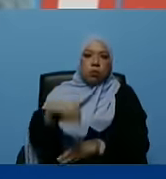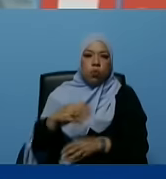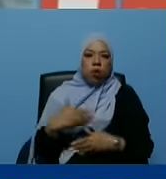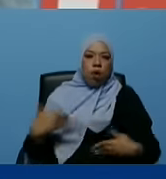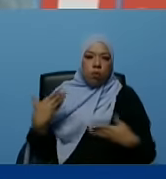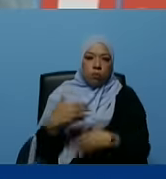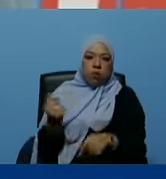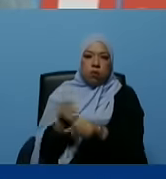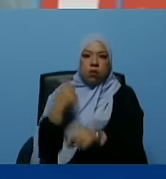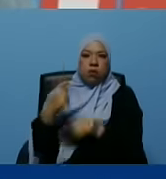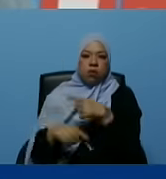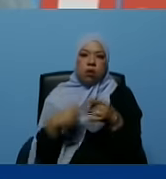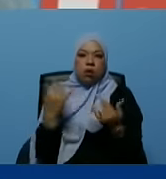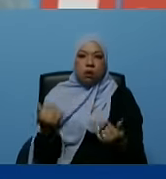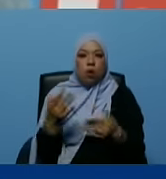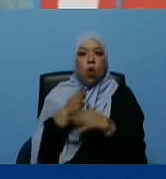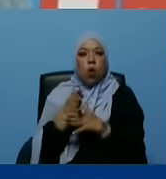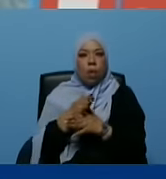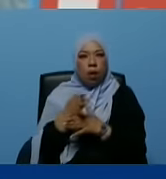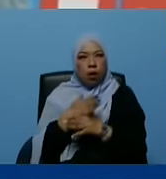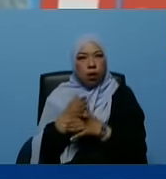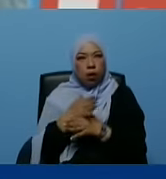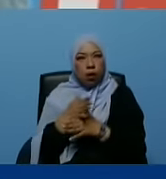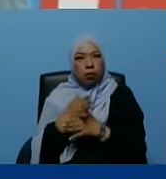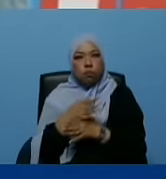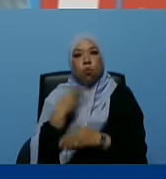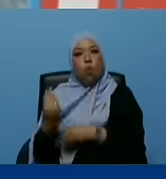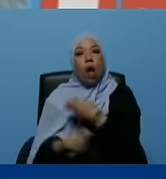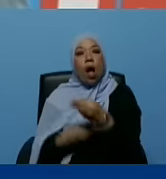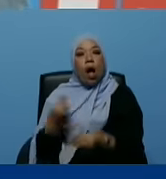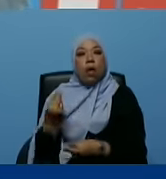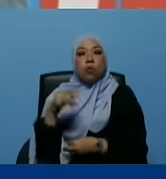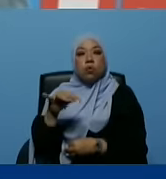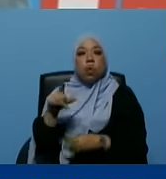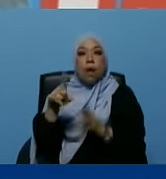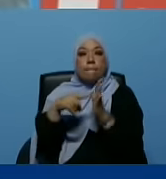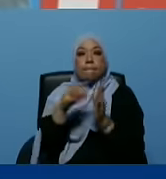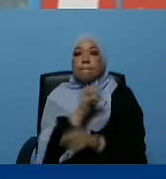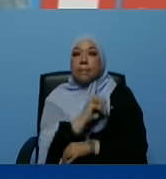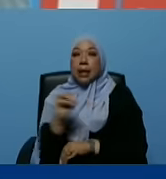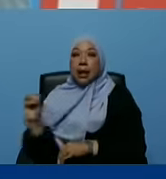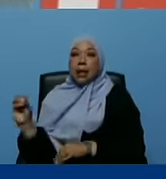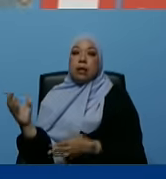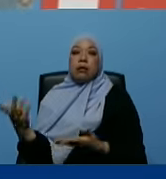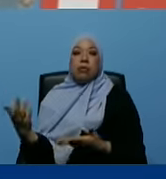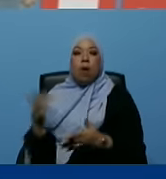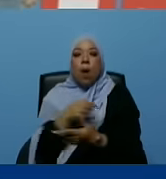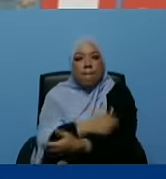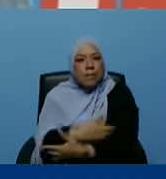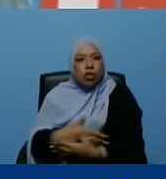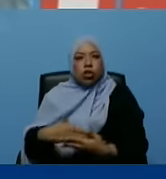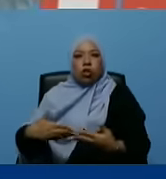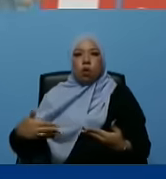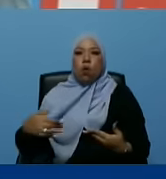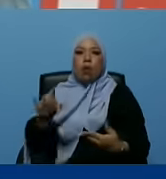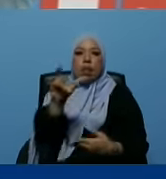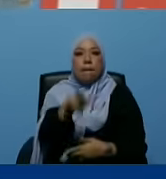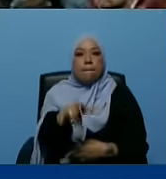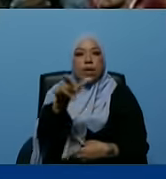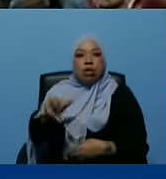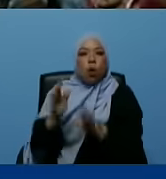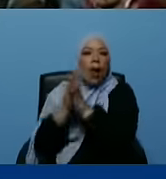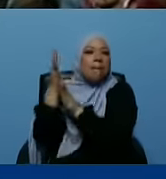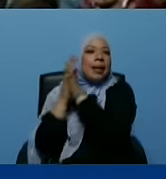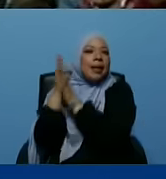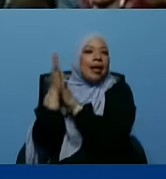colectiva, compartida. Crear miles y millones de gente